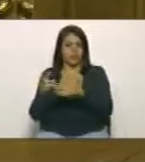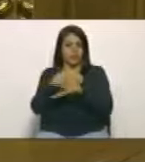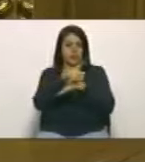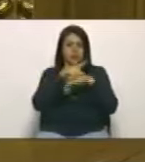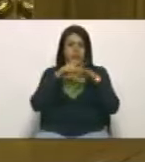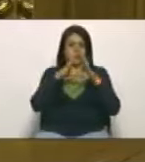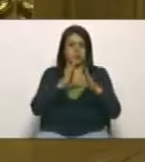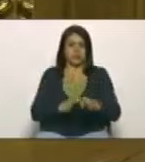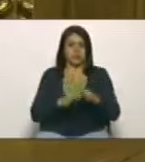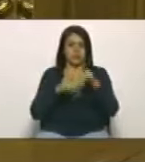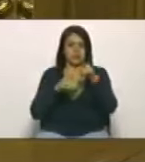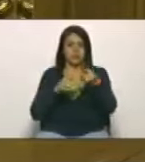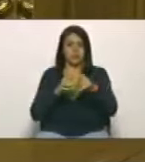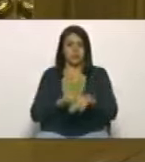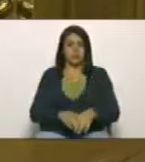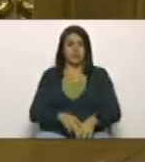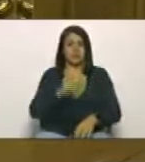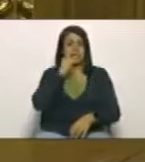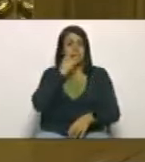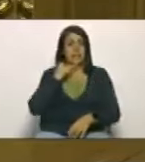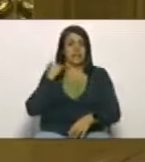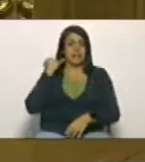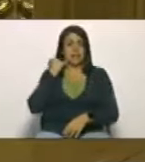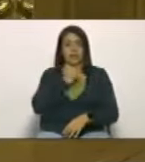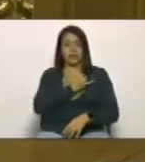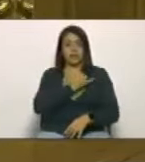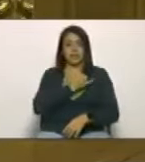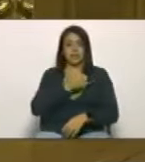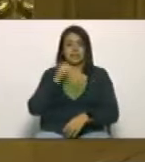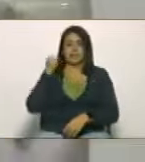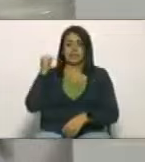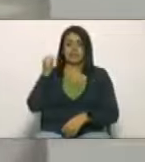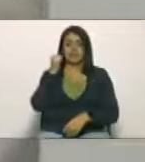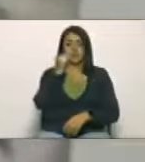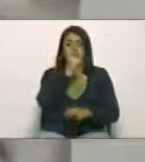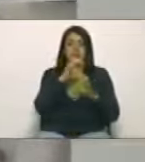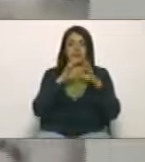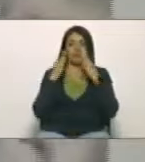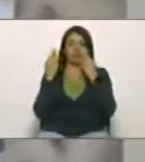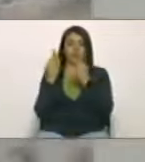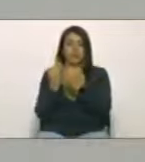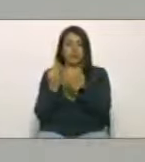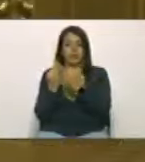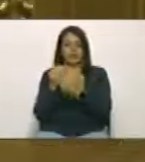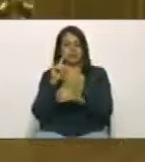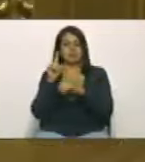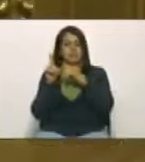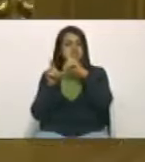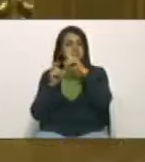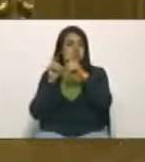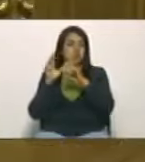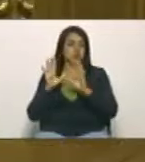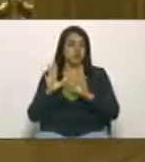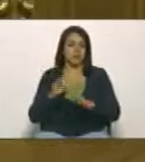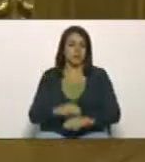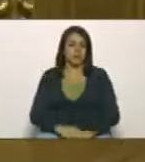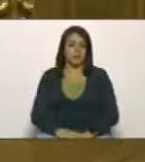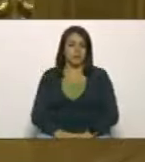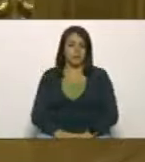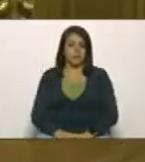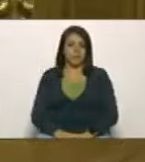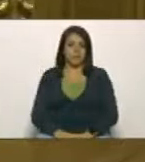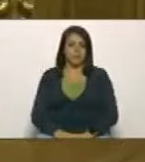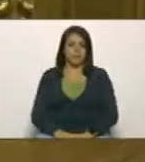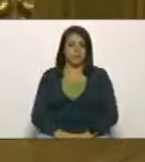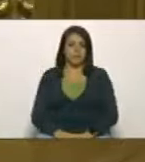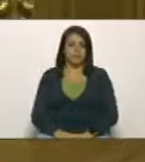gobierno anglosionista israelí que les mata a la familia? Hay que preguntárselo. Hay que